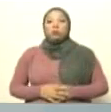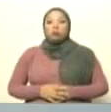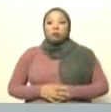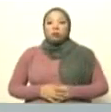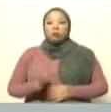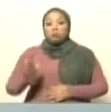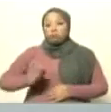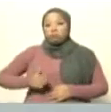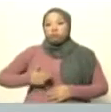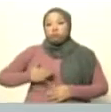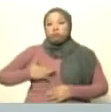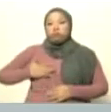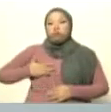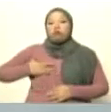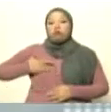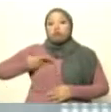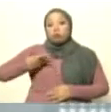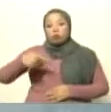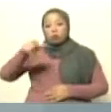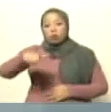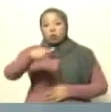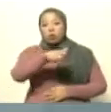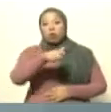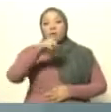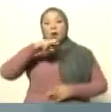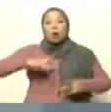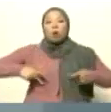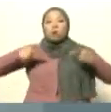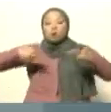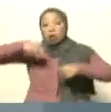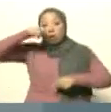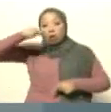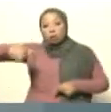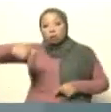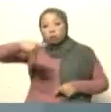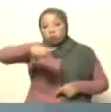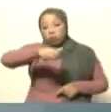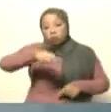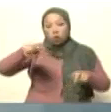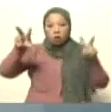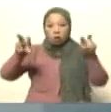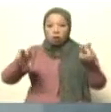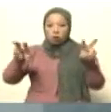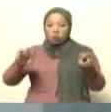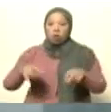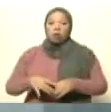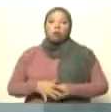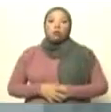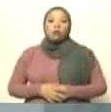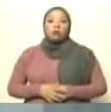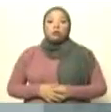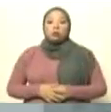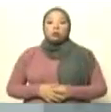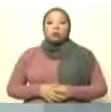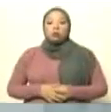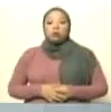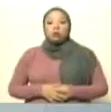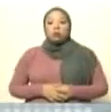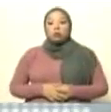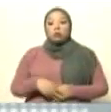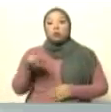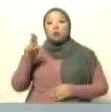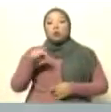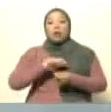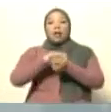podían dar un zarpazo a la voluntad de un pueblo que decidió que Hugo Chávez fuese su presidente. Bueno, ellos no han